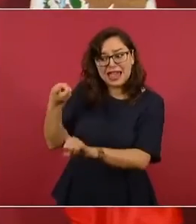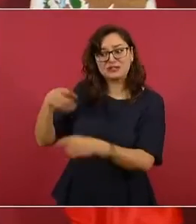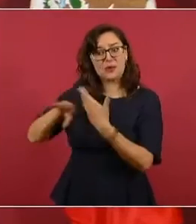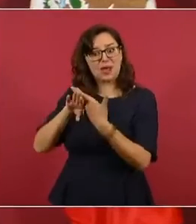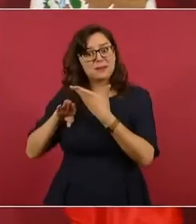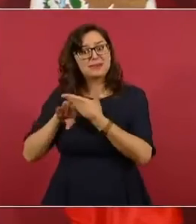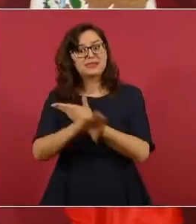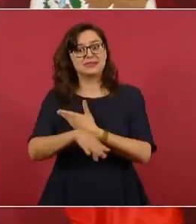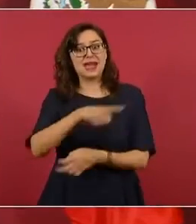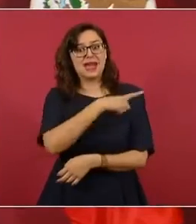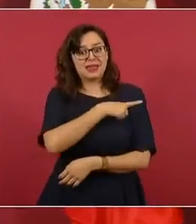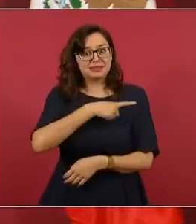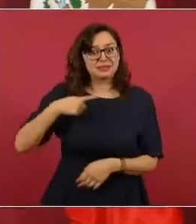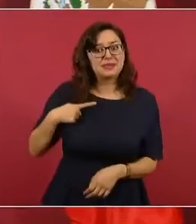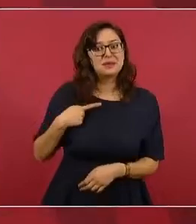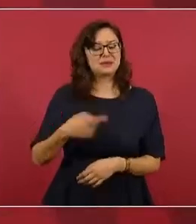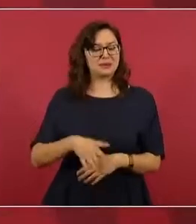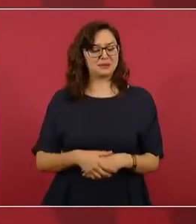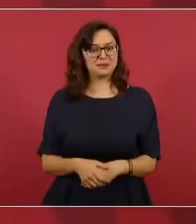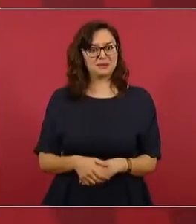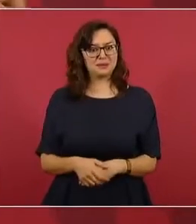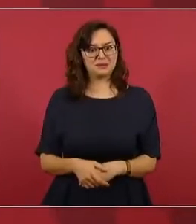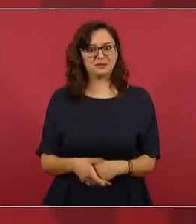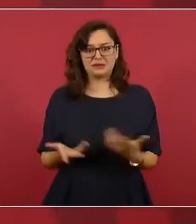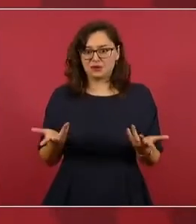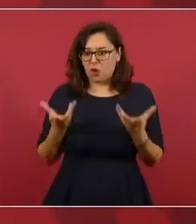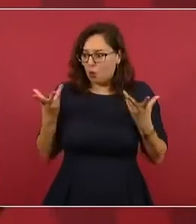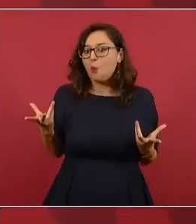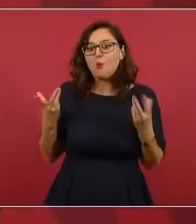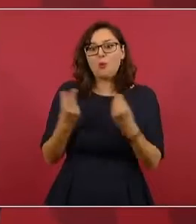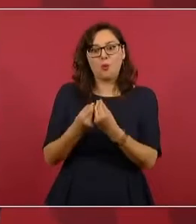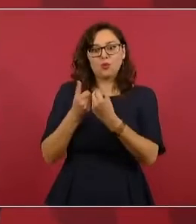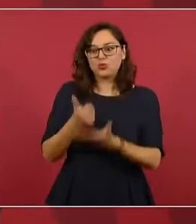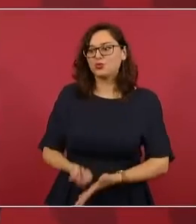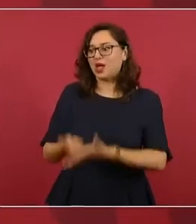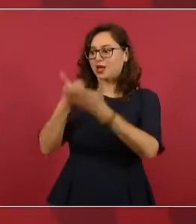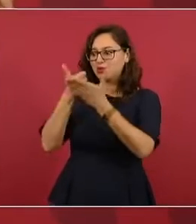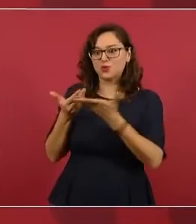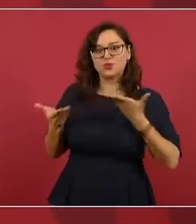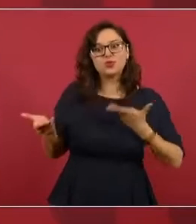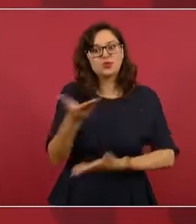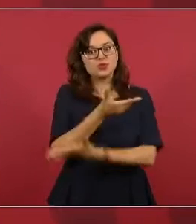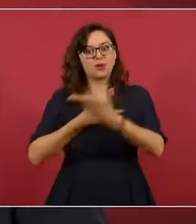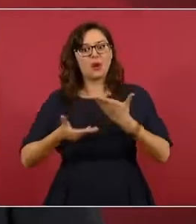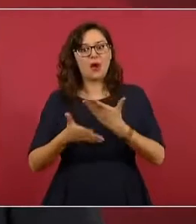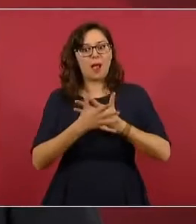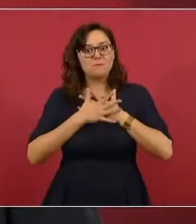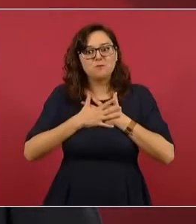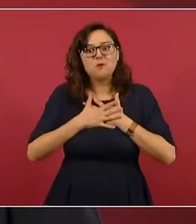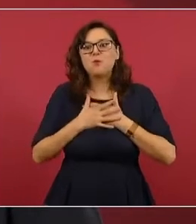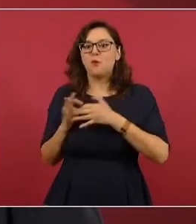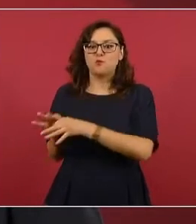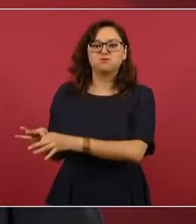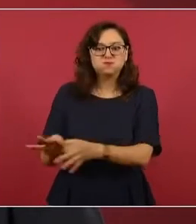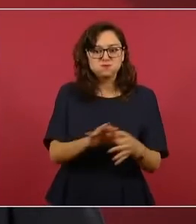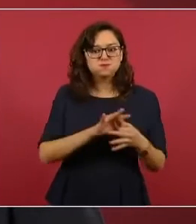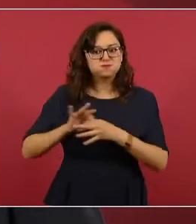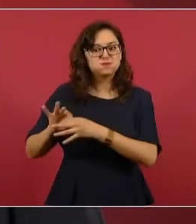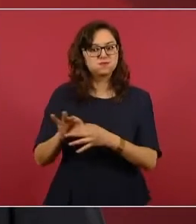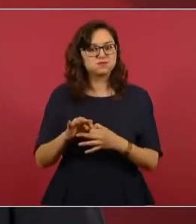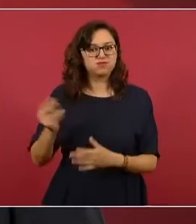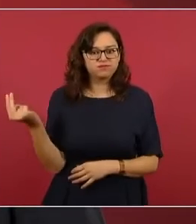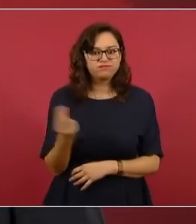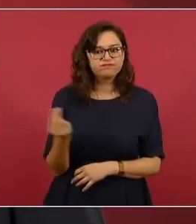vamos a aplicar la política de ayuda mutua, de amor al prójimo.